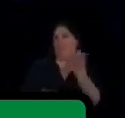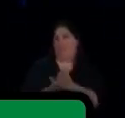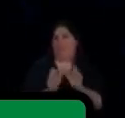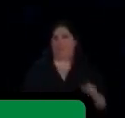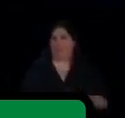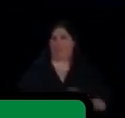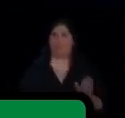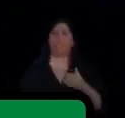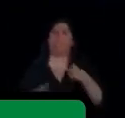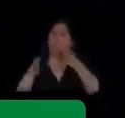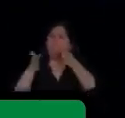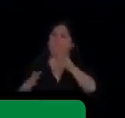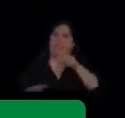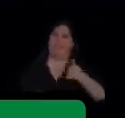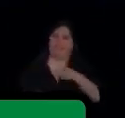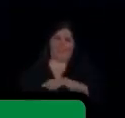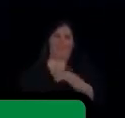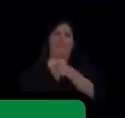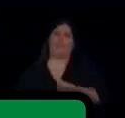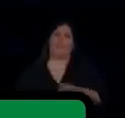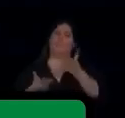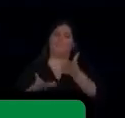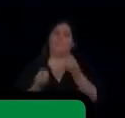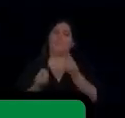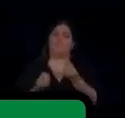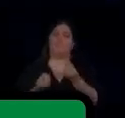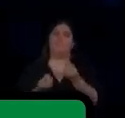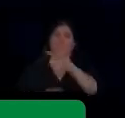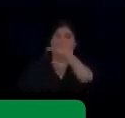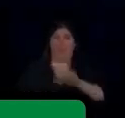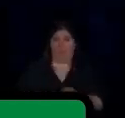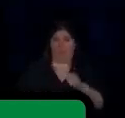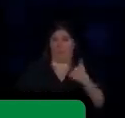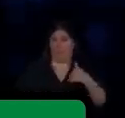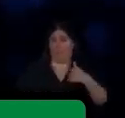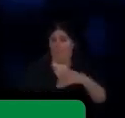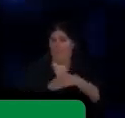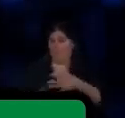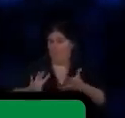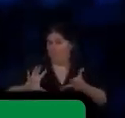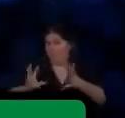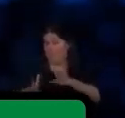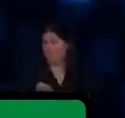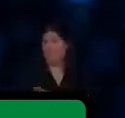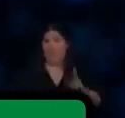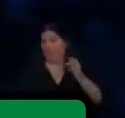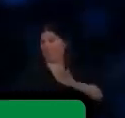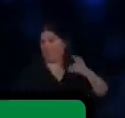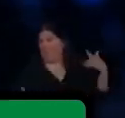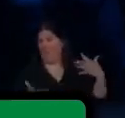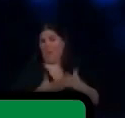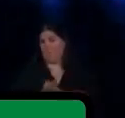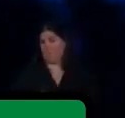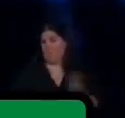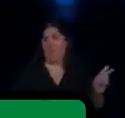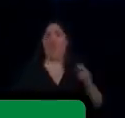agenda de género como la conocemos no estuvo, sacando obviamente, bueno, Miriam que hizo referencia a eso diciendo que bueno, que